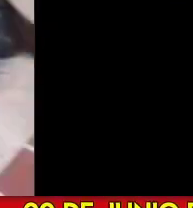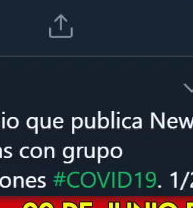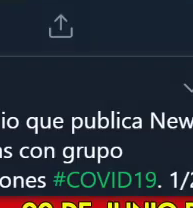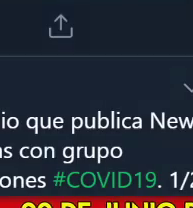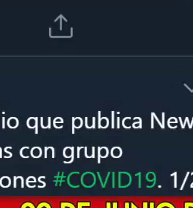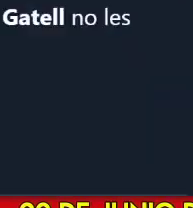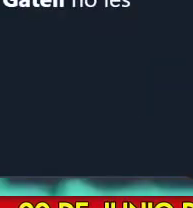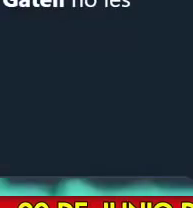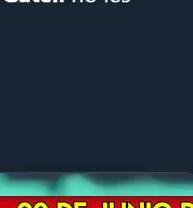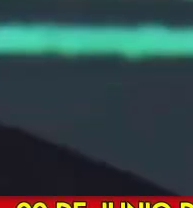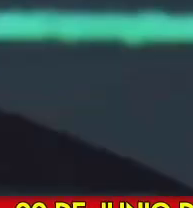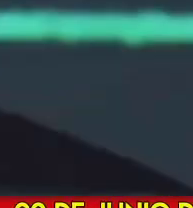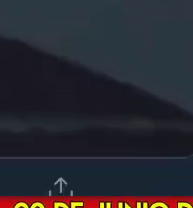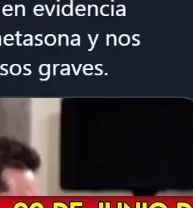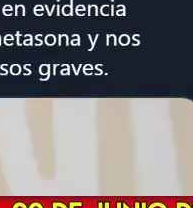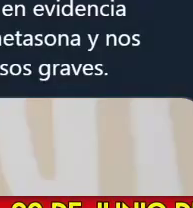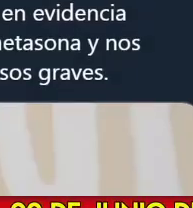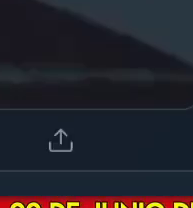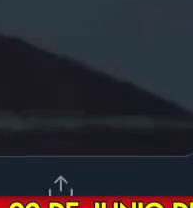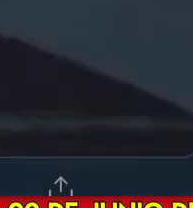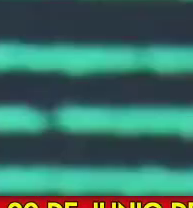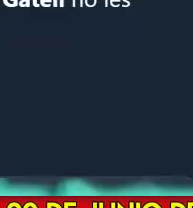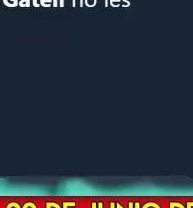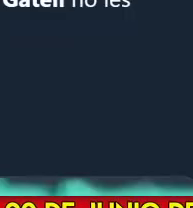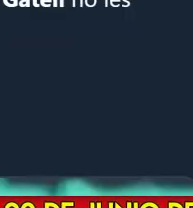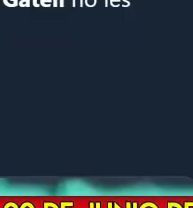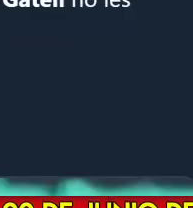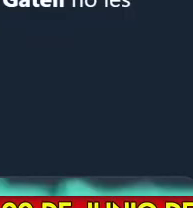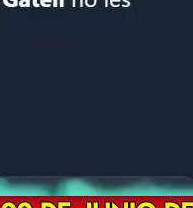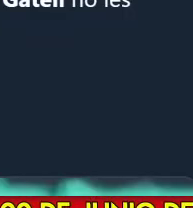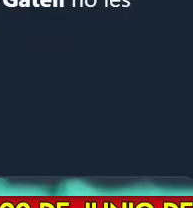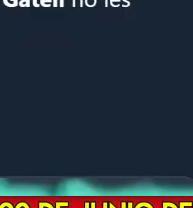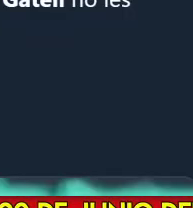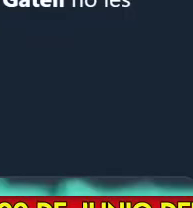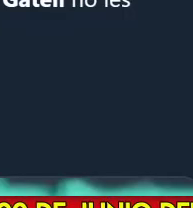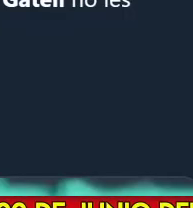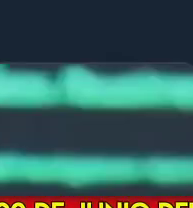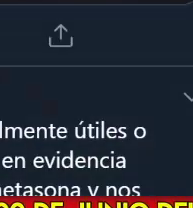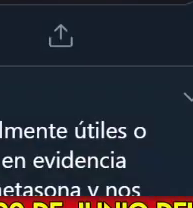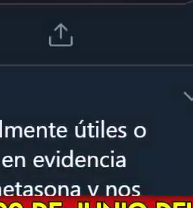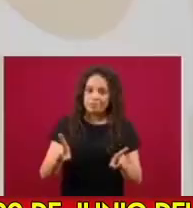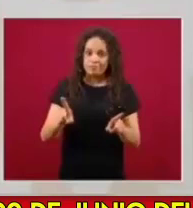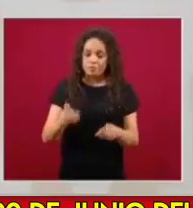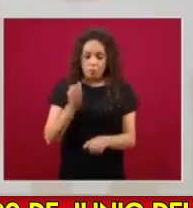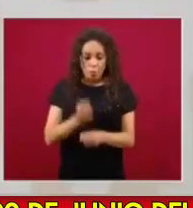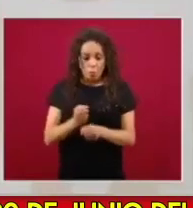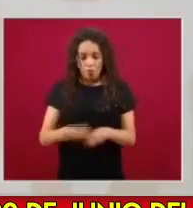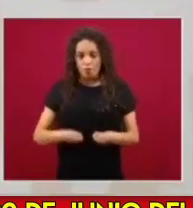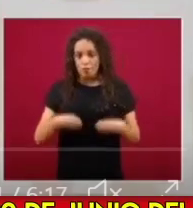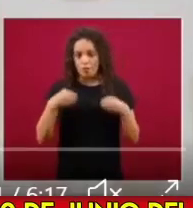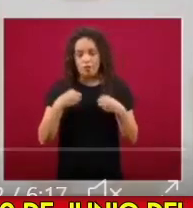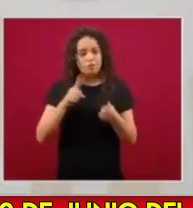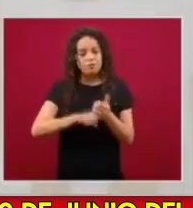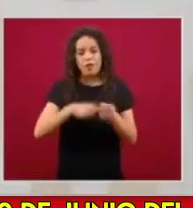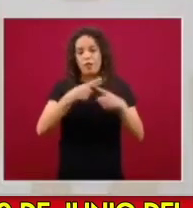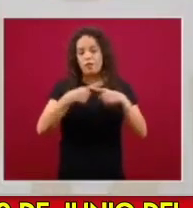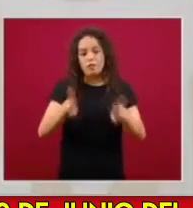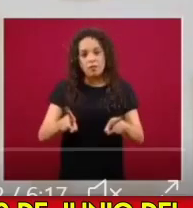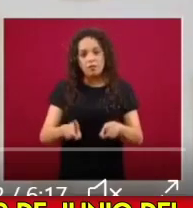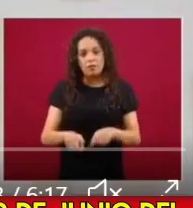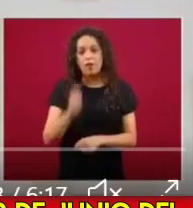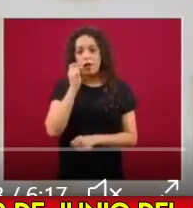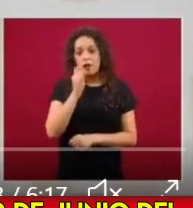están que se los lleva a la tostada pero bueno hay que entender que es lógico